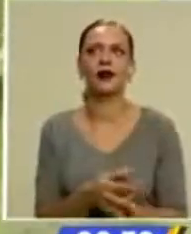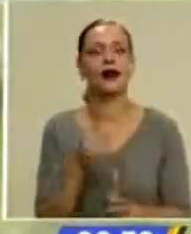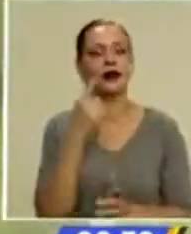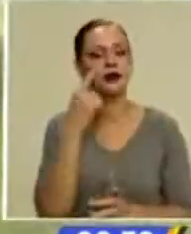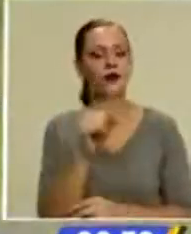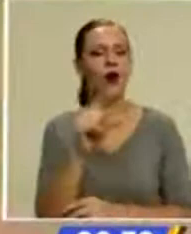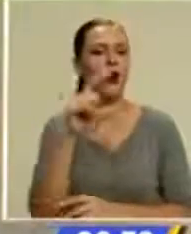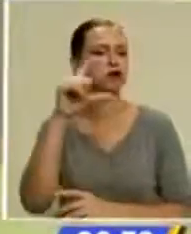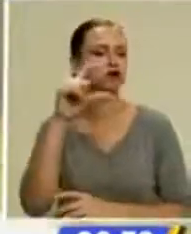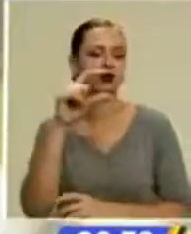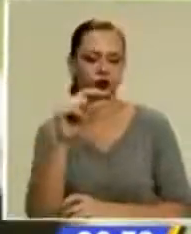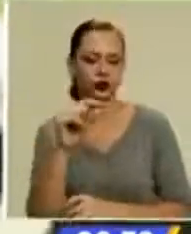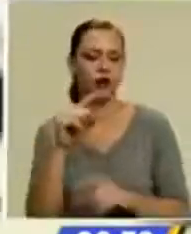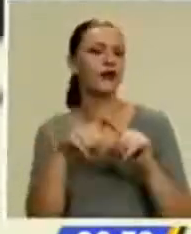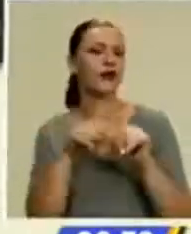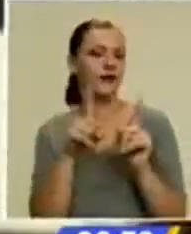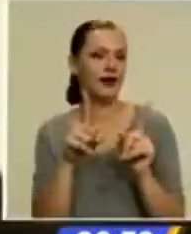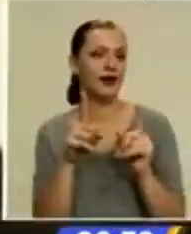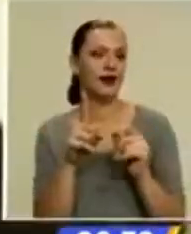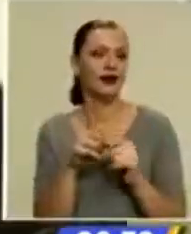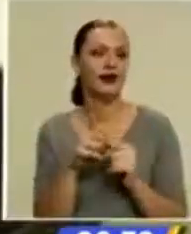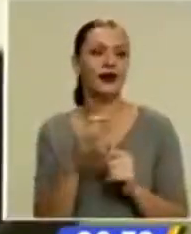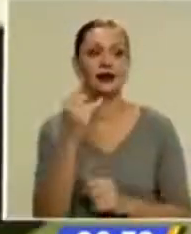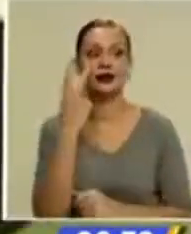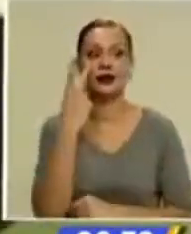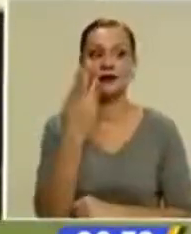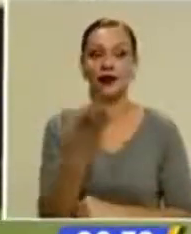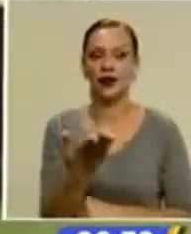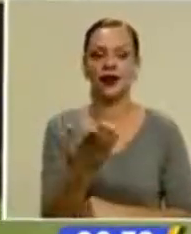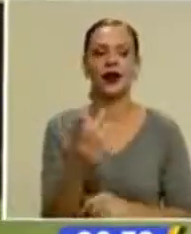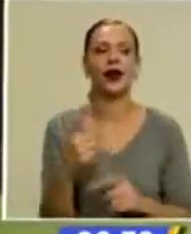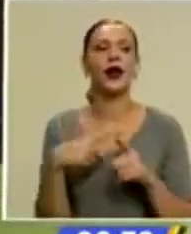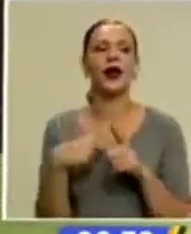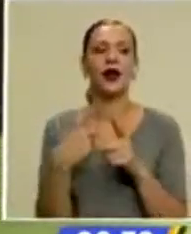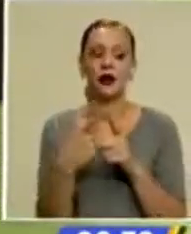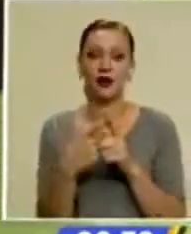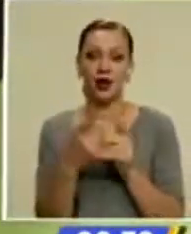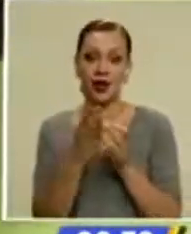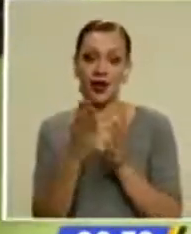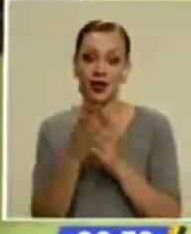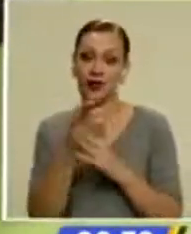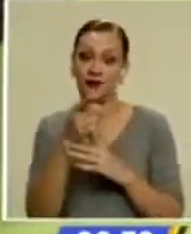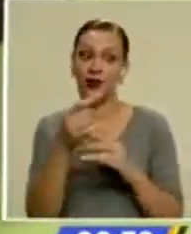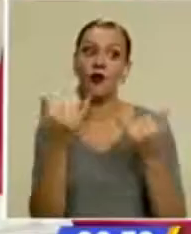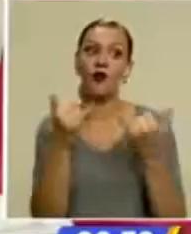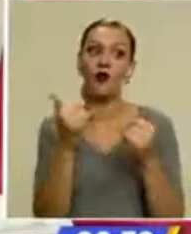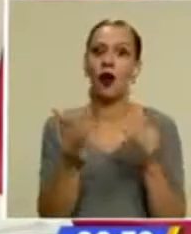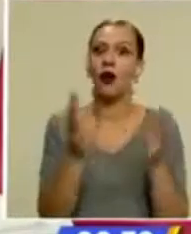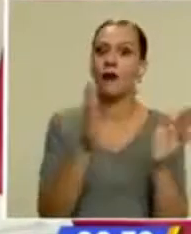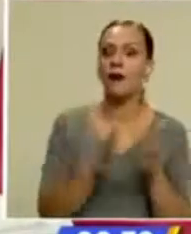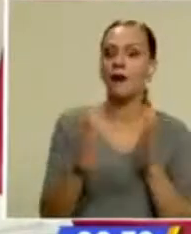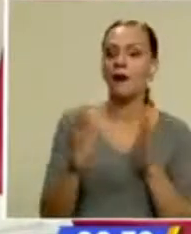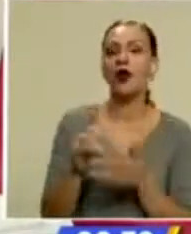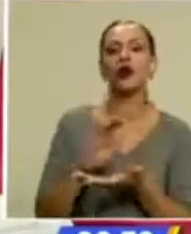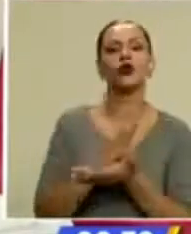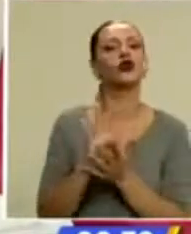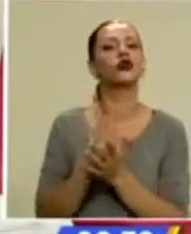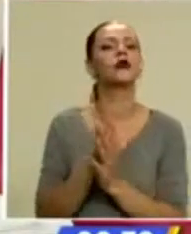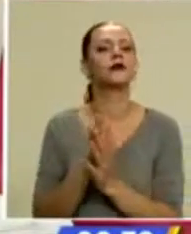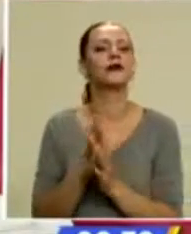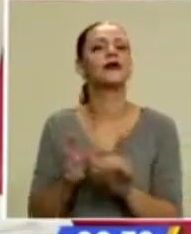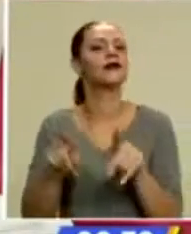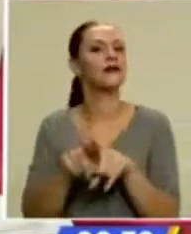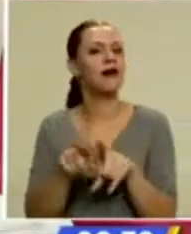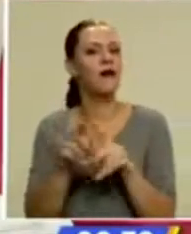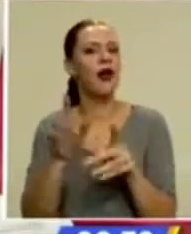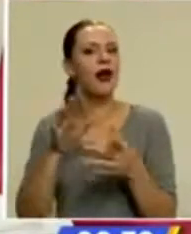un grosor diferente. Si observan, entonces, a través de este juego, Sergio, de preparar tortillas,